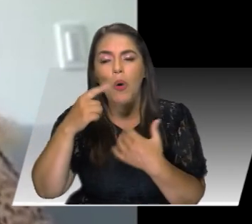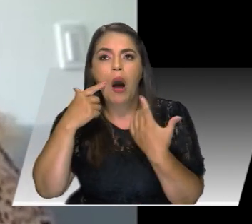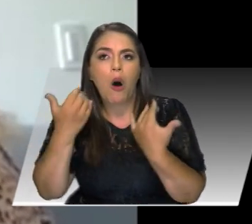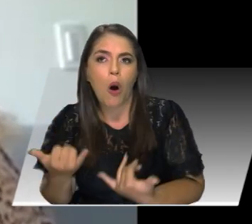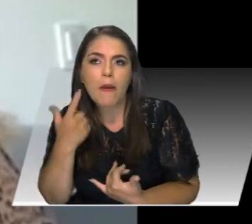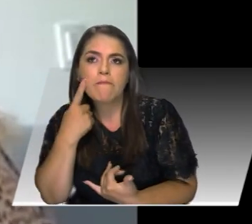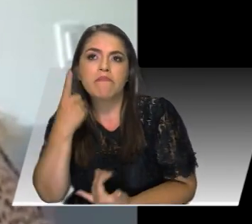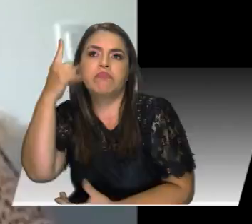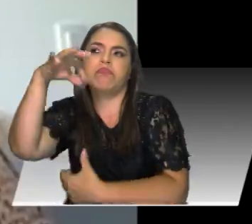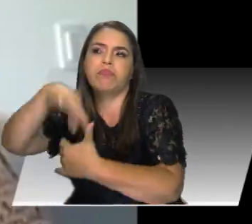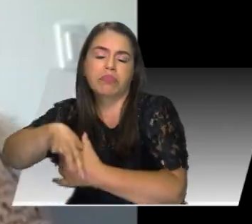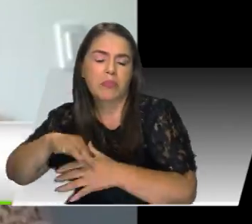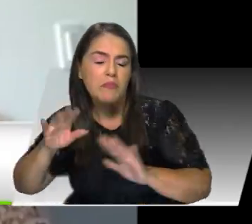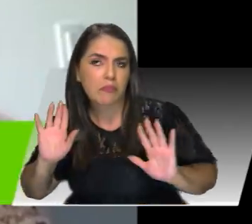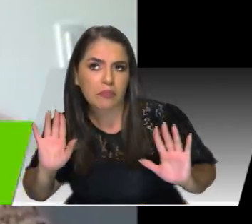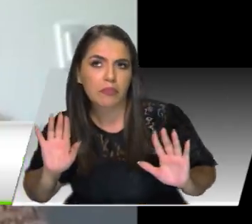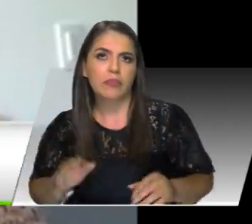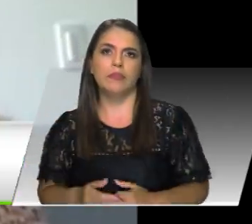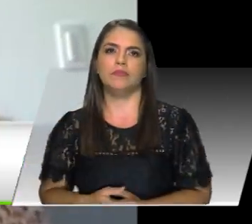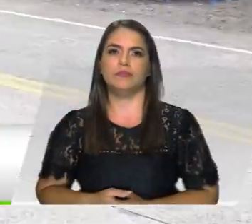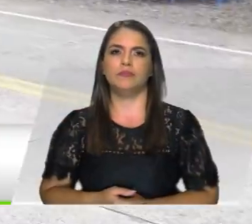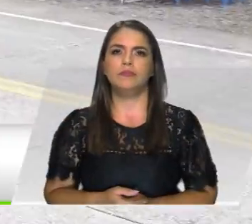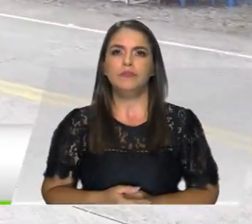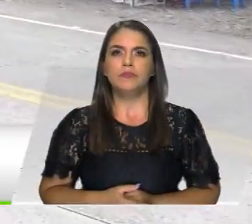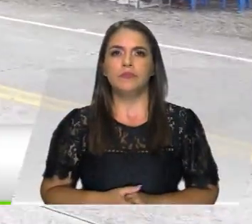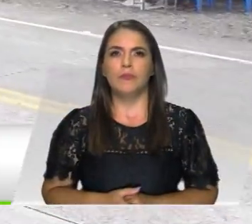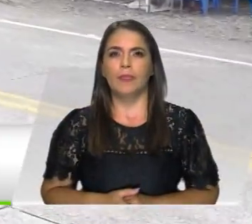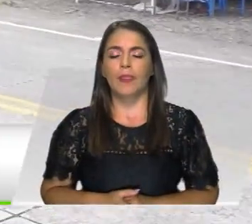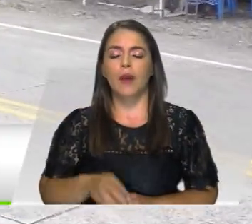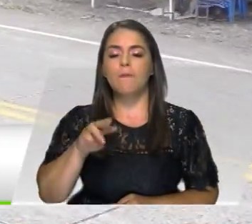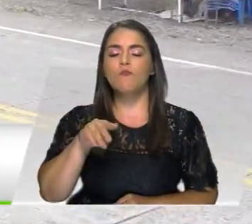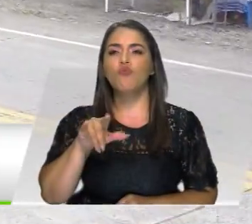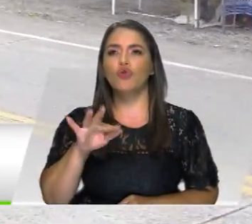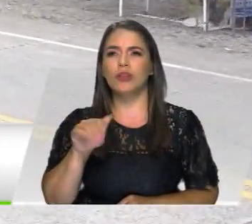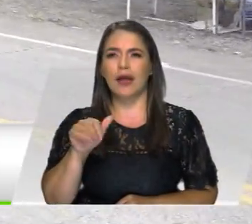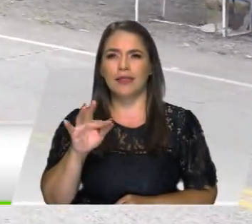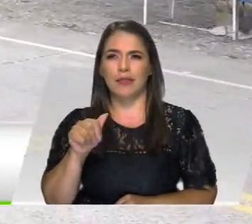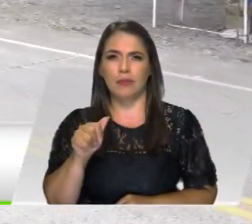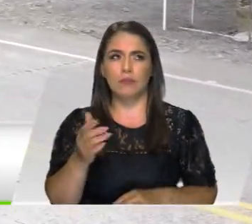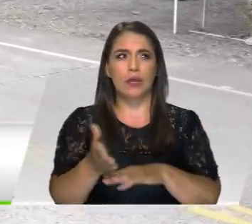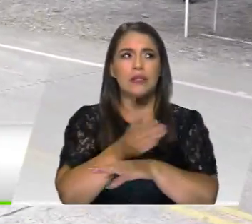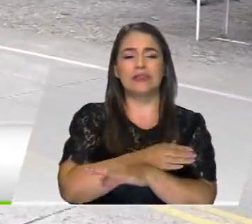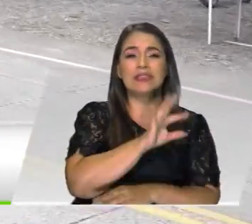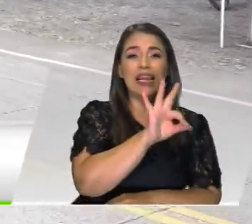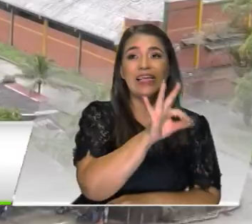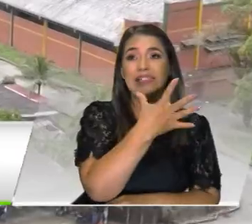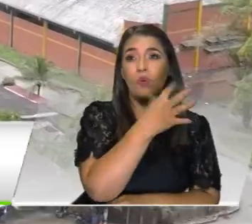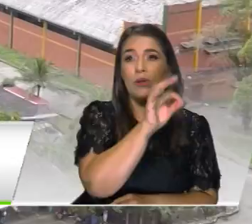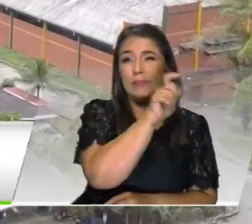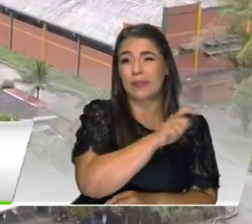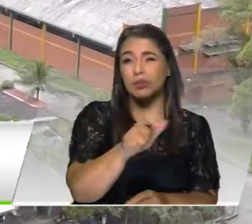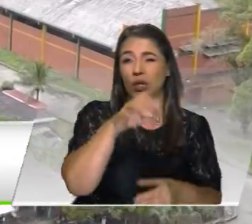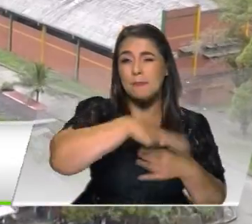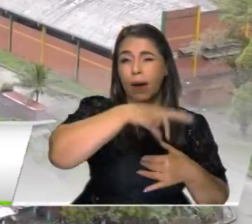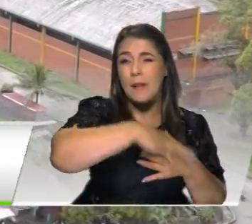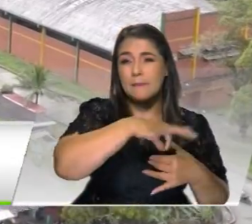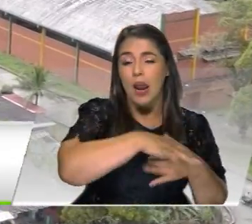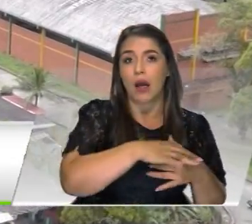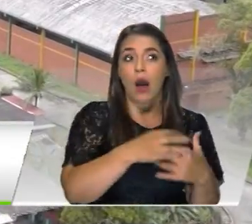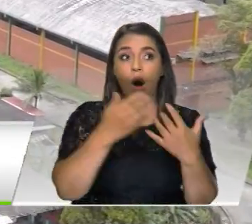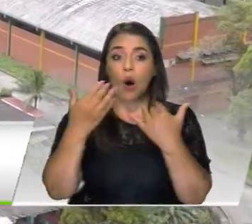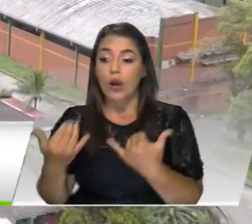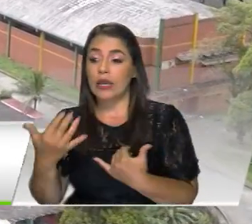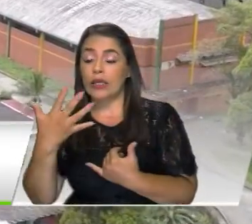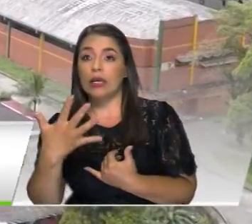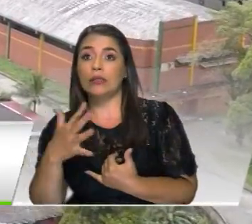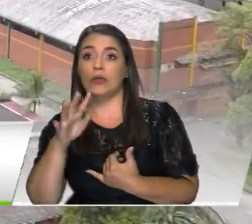pues se animaron a ser parte de este proceso. Mutatá pasó de 350 personas inscritas en 2018 a